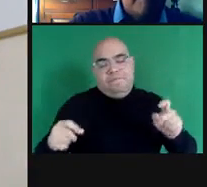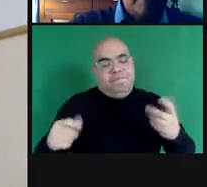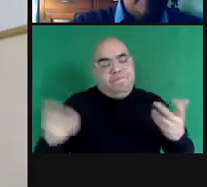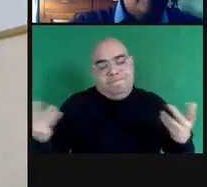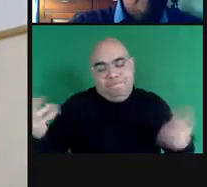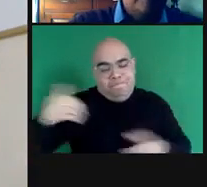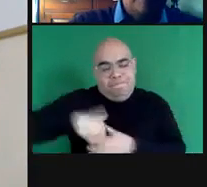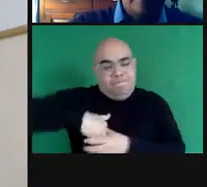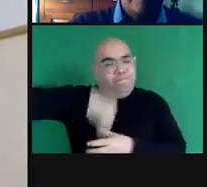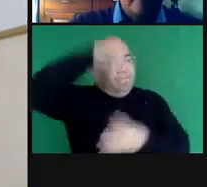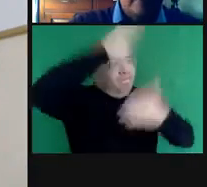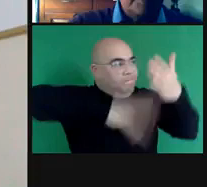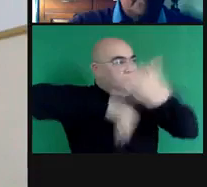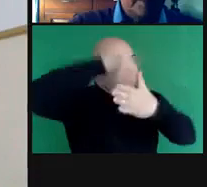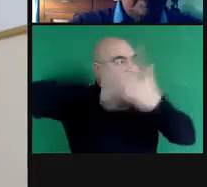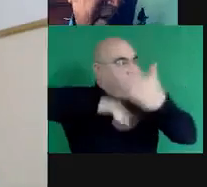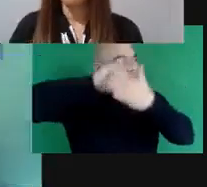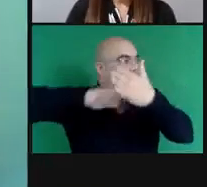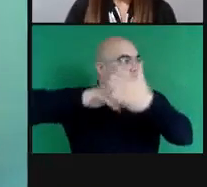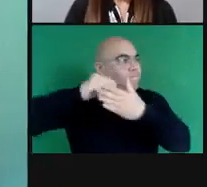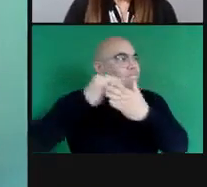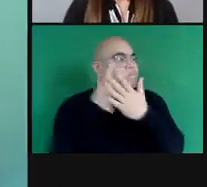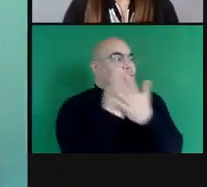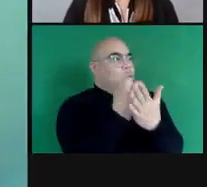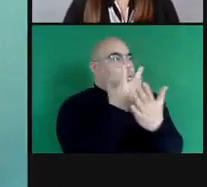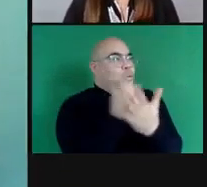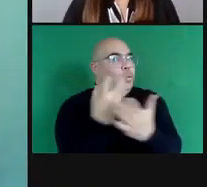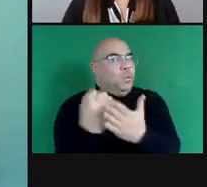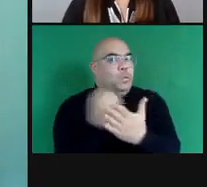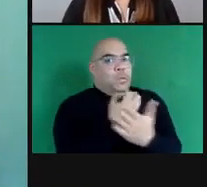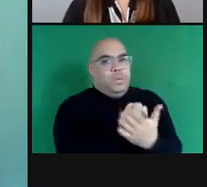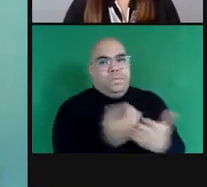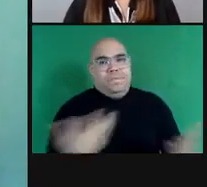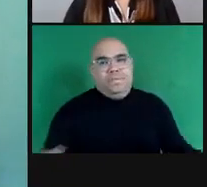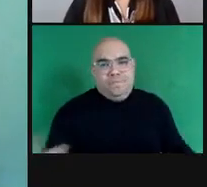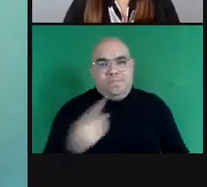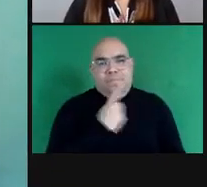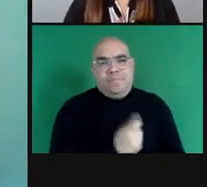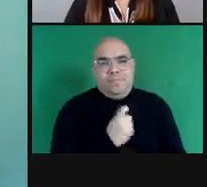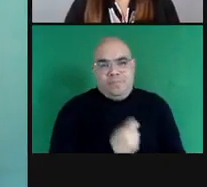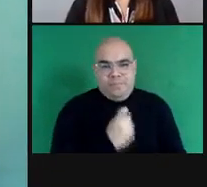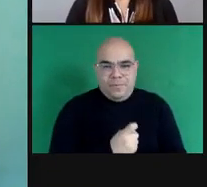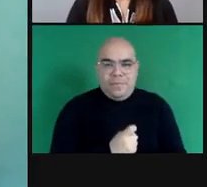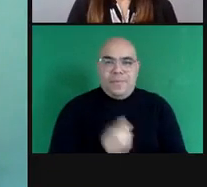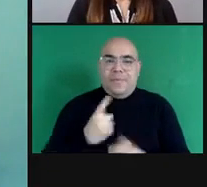que al aplicarlo sobre un material poroso, pues van a ser absorbidos, obviamente.